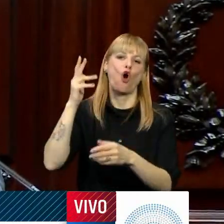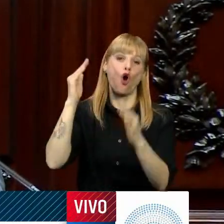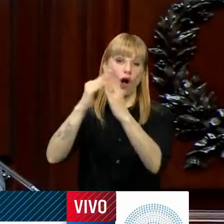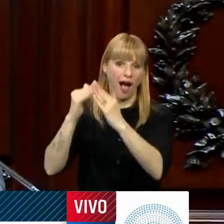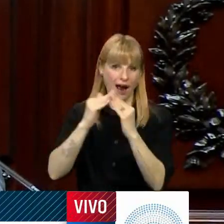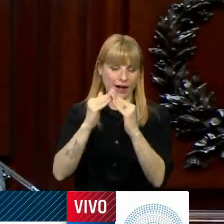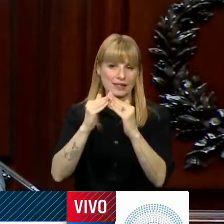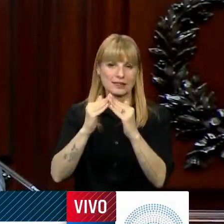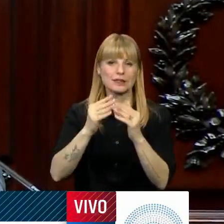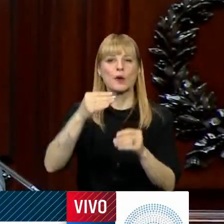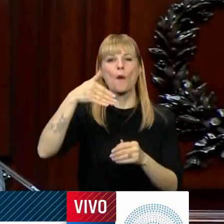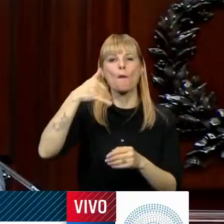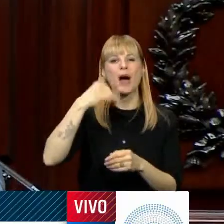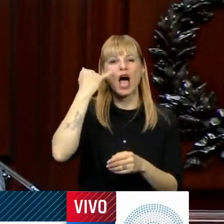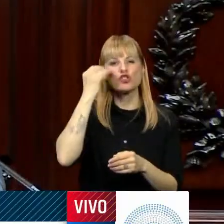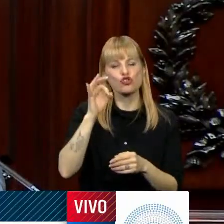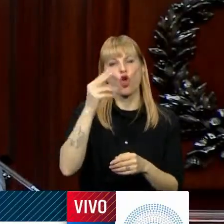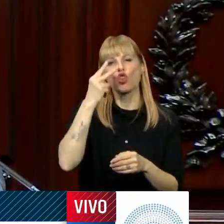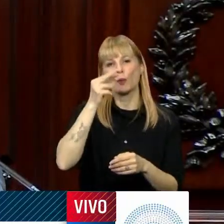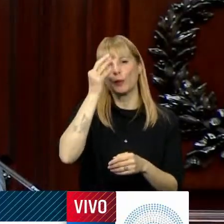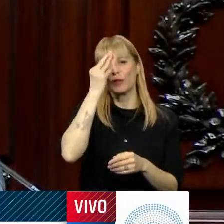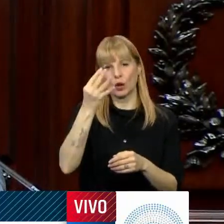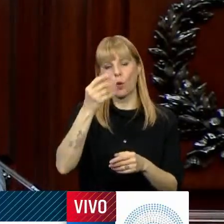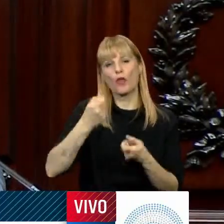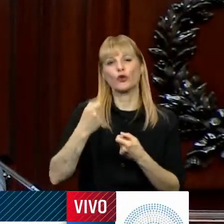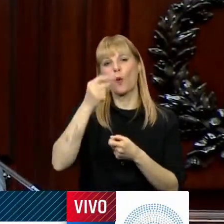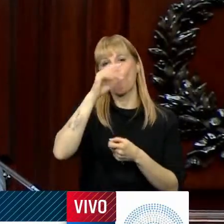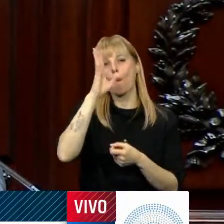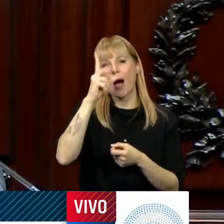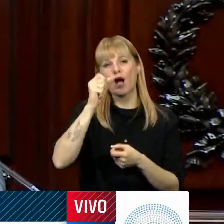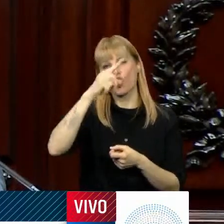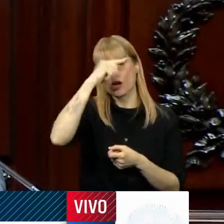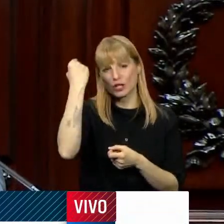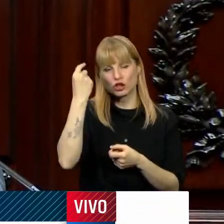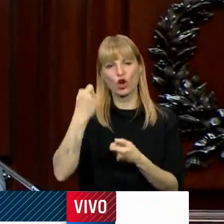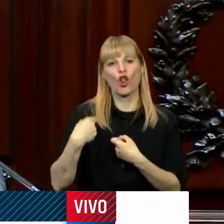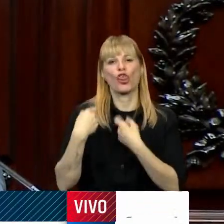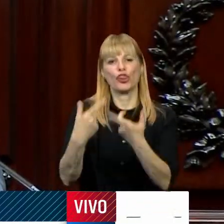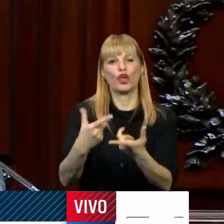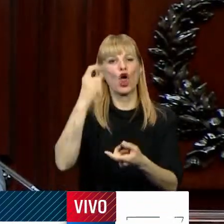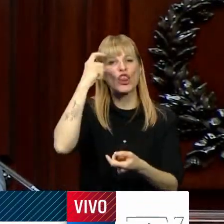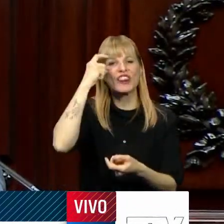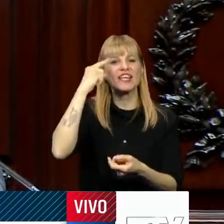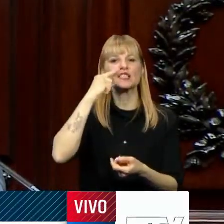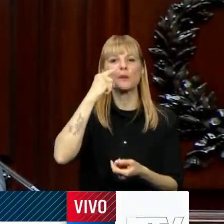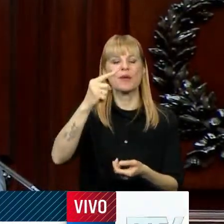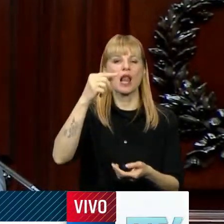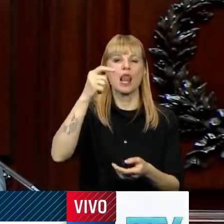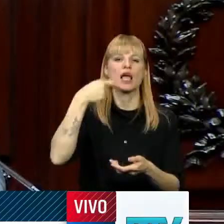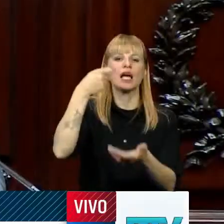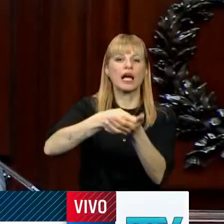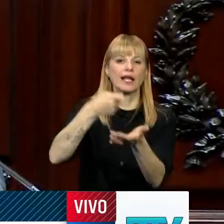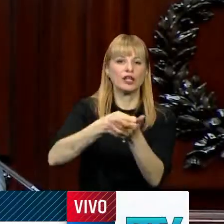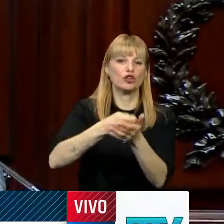2024, el Banco Nación otorgó 10.000 créditos hipotecarios y ya cargó más